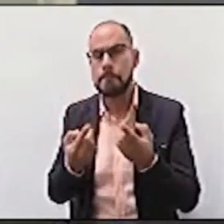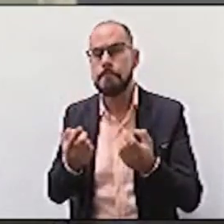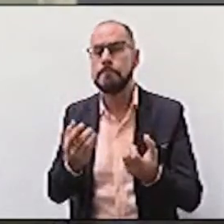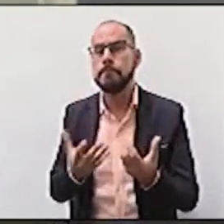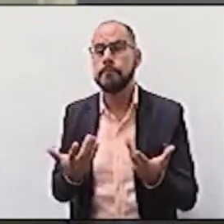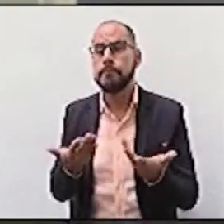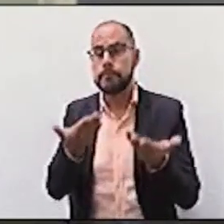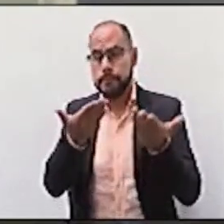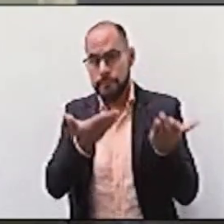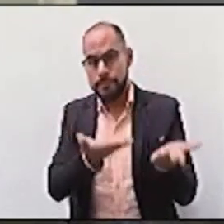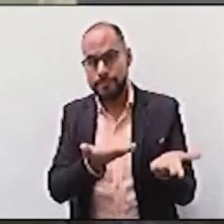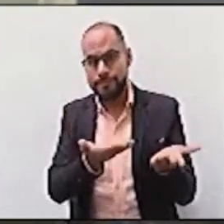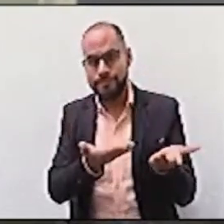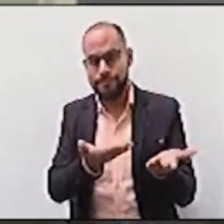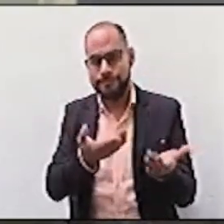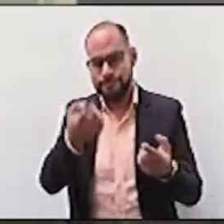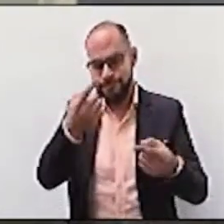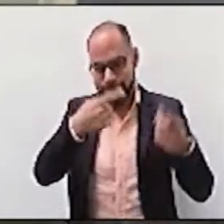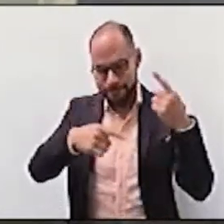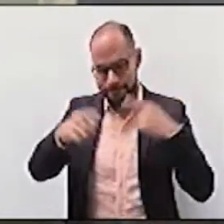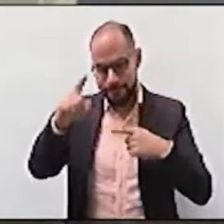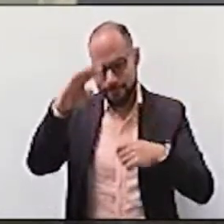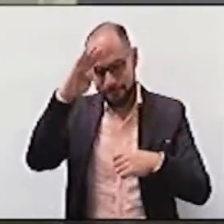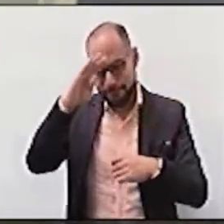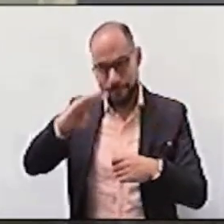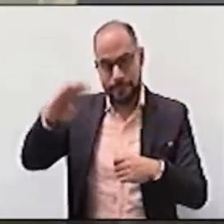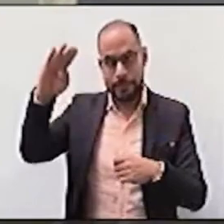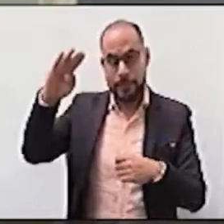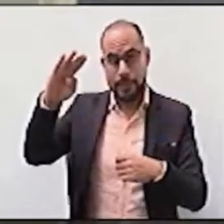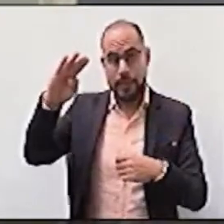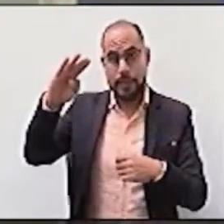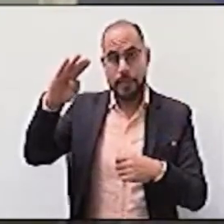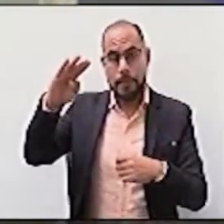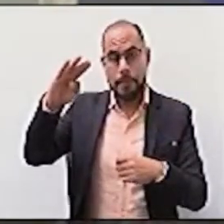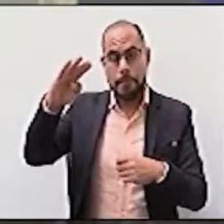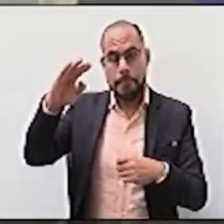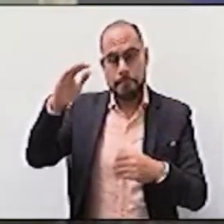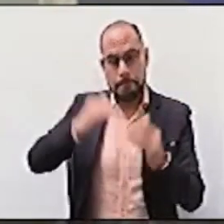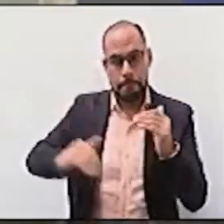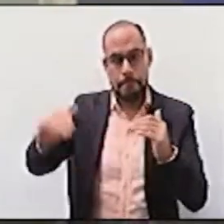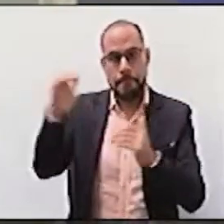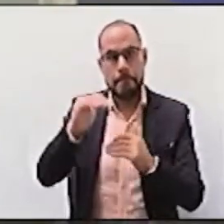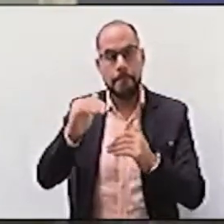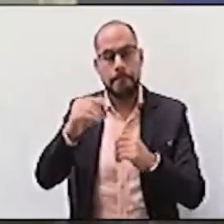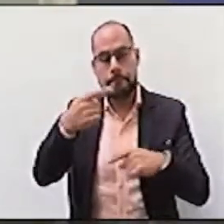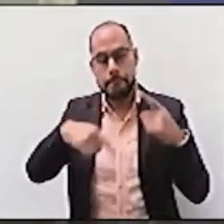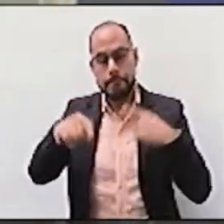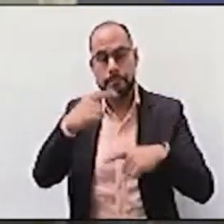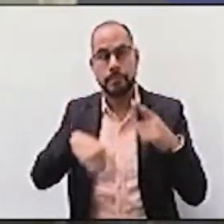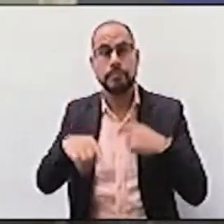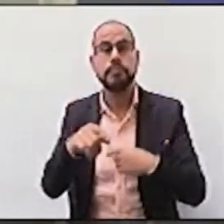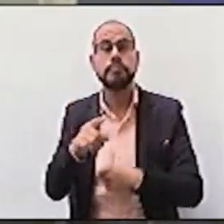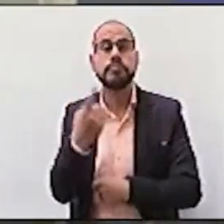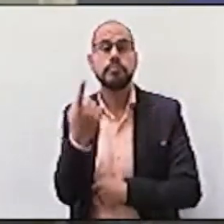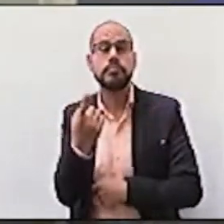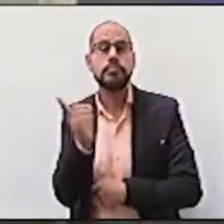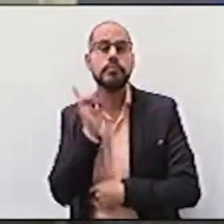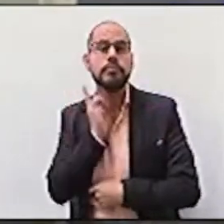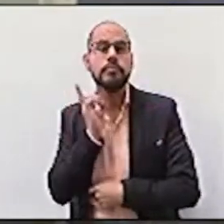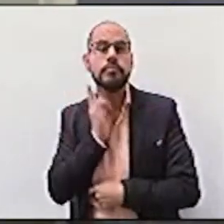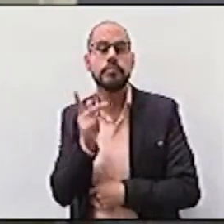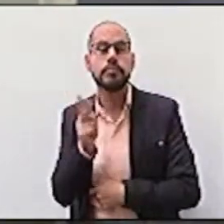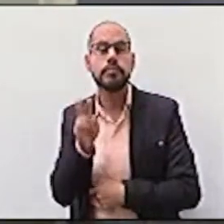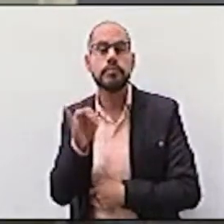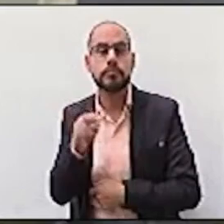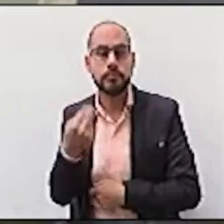dirigente nacional del PRI nos hizo el planteamiento de que había una diputada del PRI, Yolanda de la Torre,